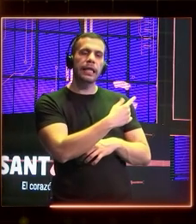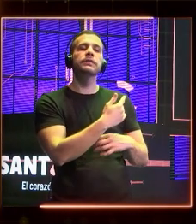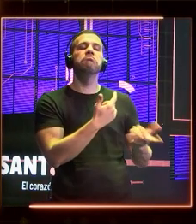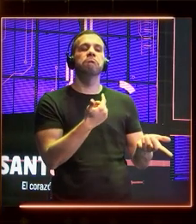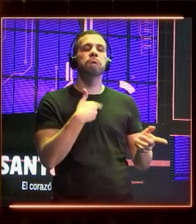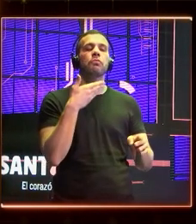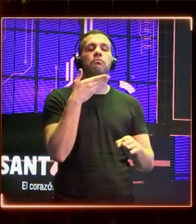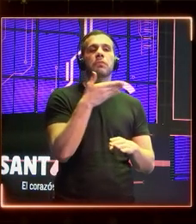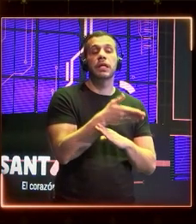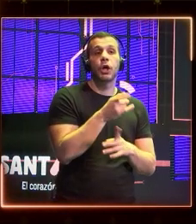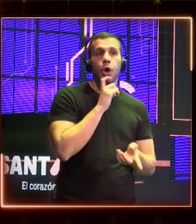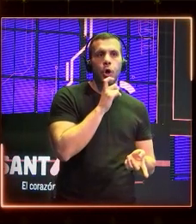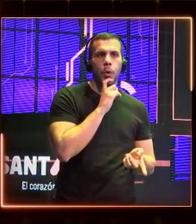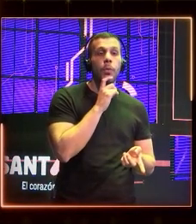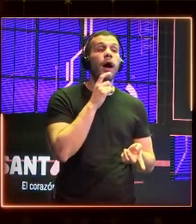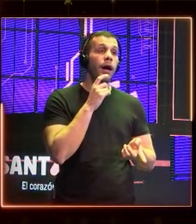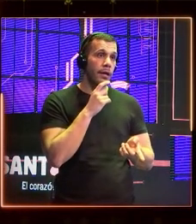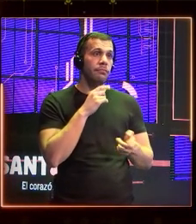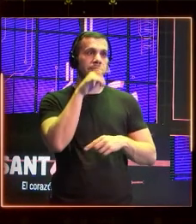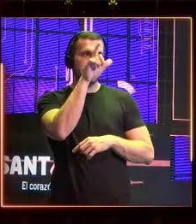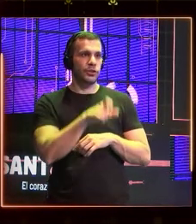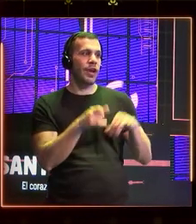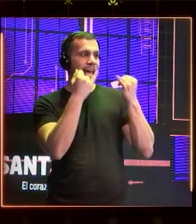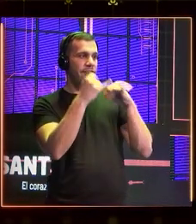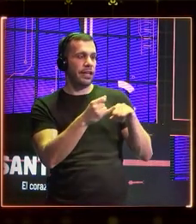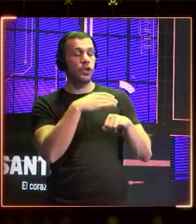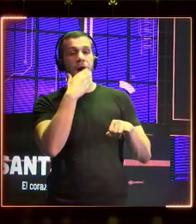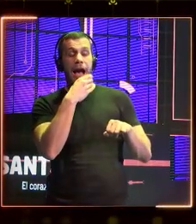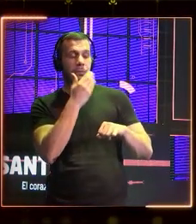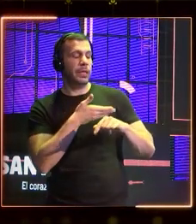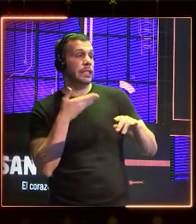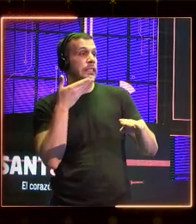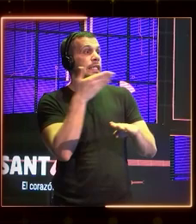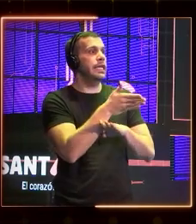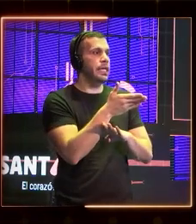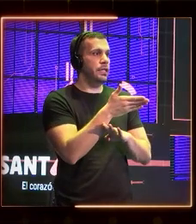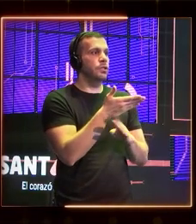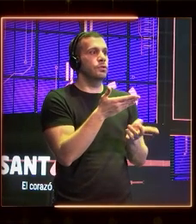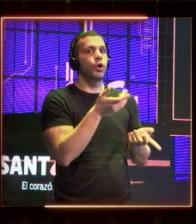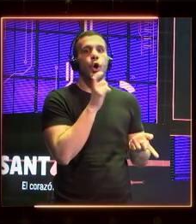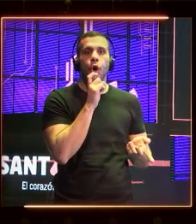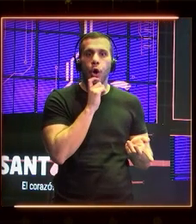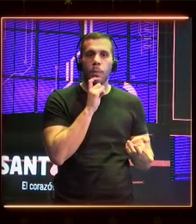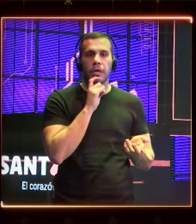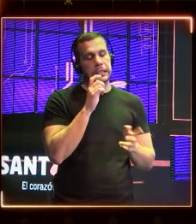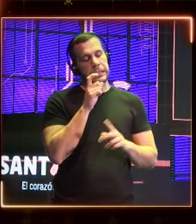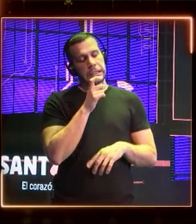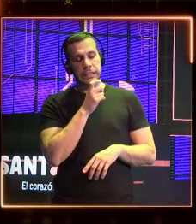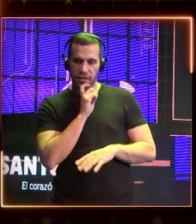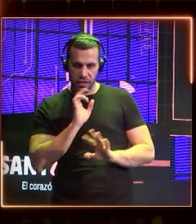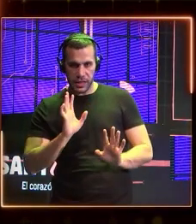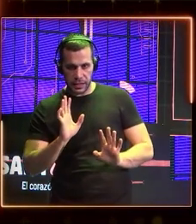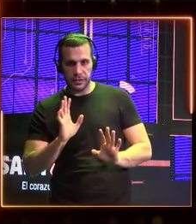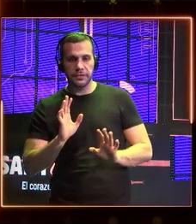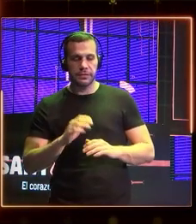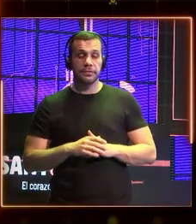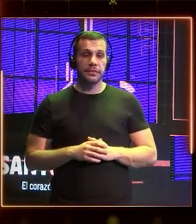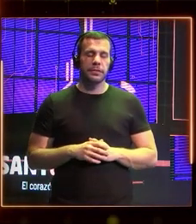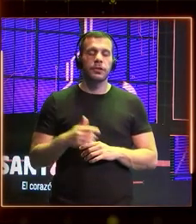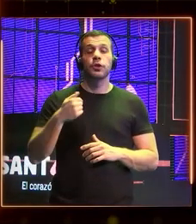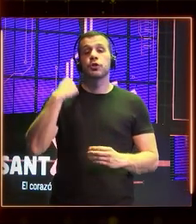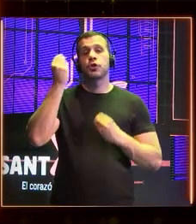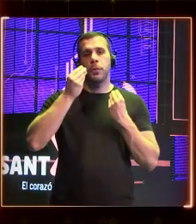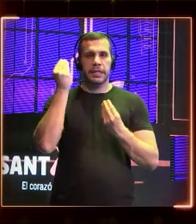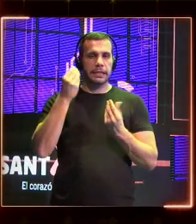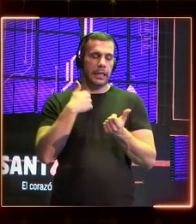alucinógeno de appel porque claro cómo llegas ahí es muy complicado Así que la forma que yo hice pensando que es era